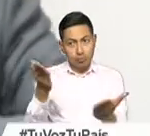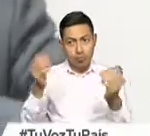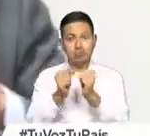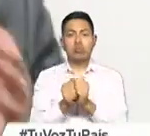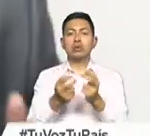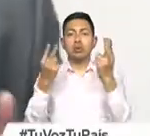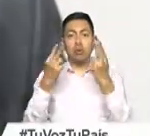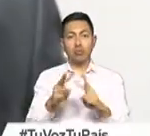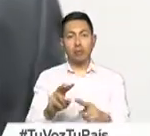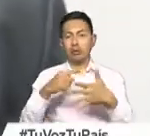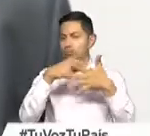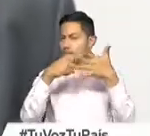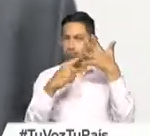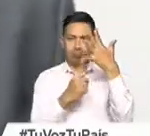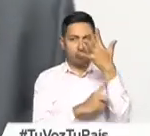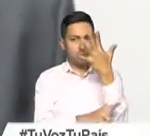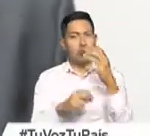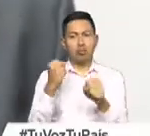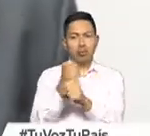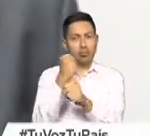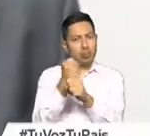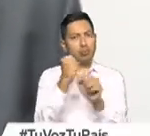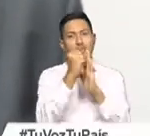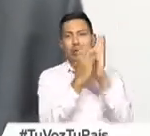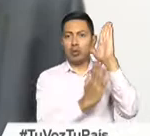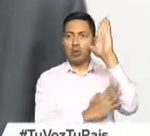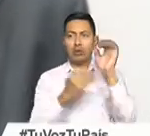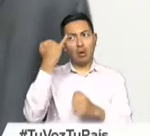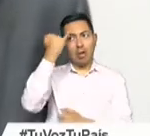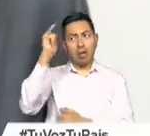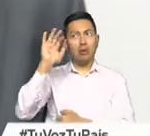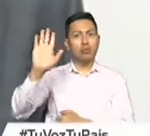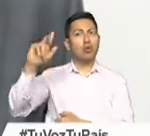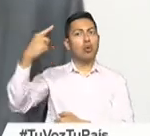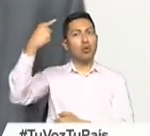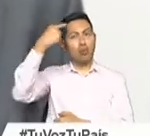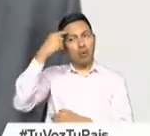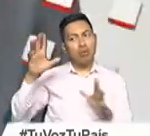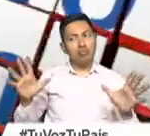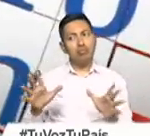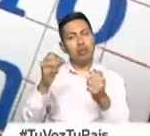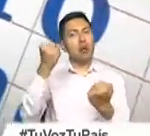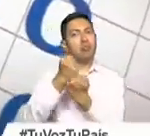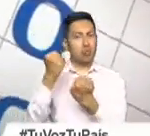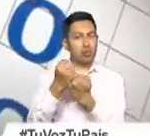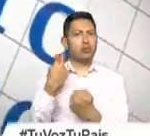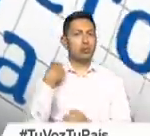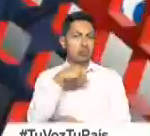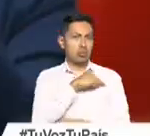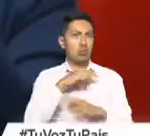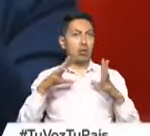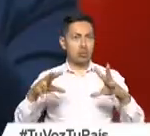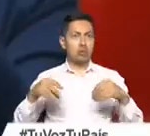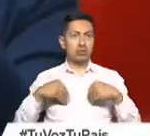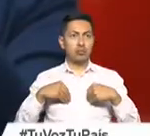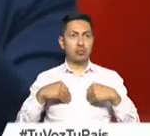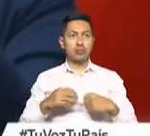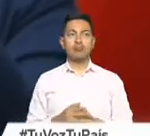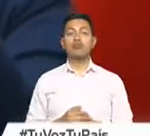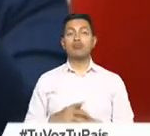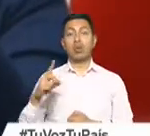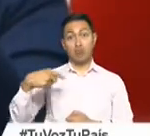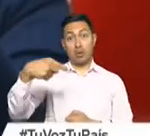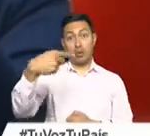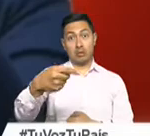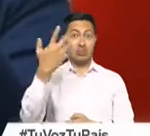supuesto, con los demás componentes de esta iniciativa tan importante y tan valiosa. En los próximos días firmaremos el acuerdo